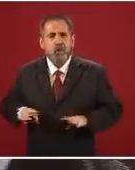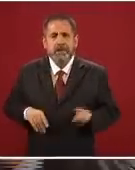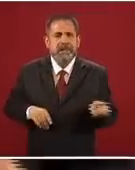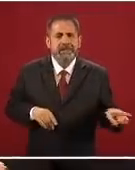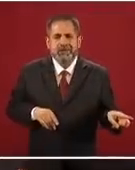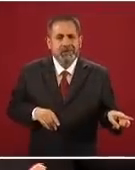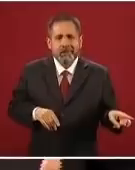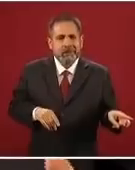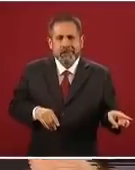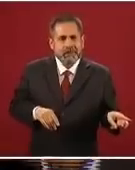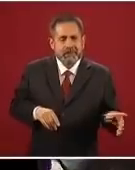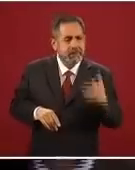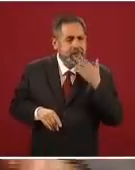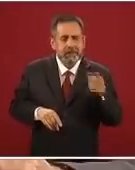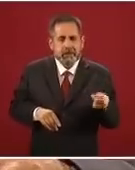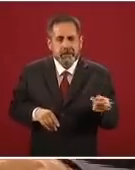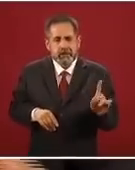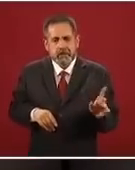que se